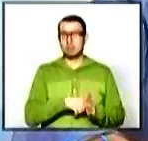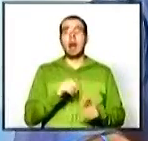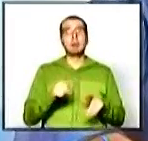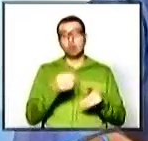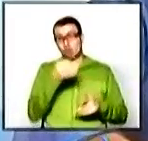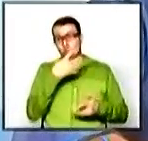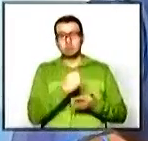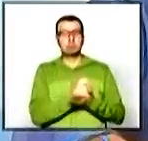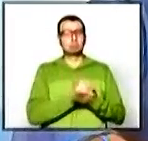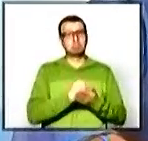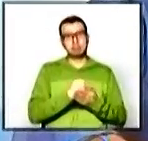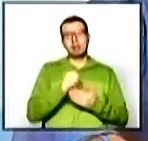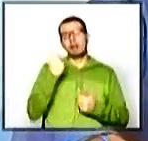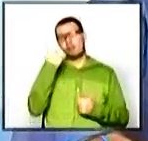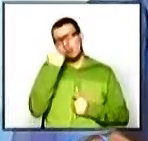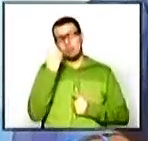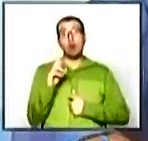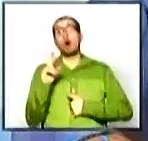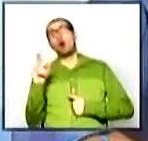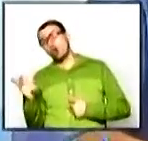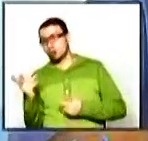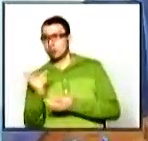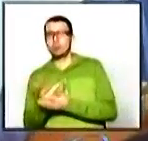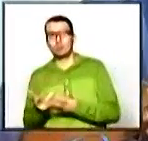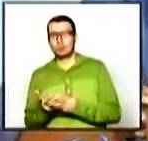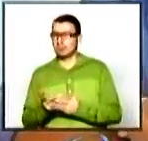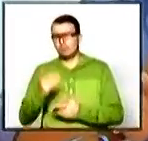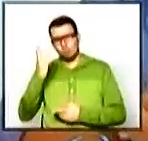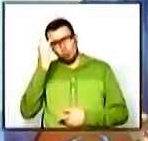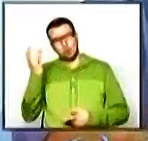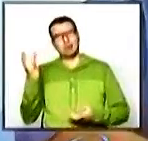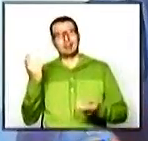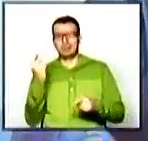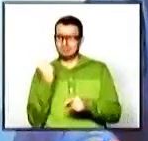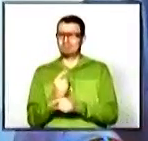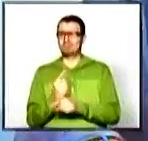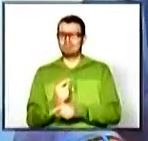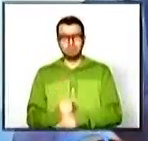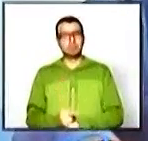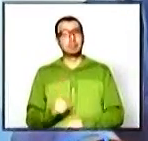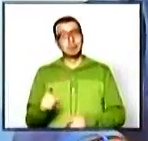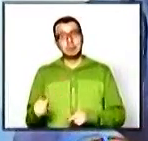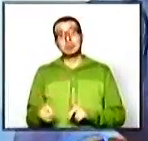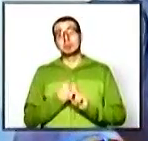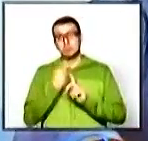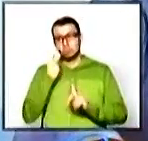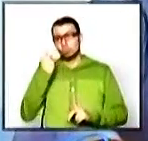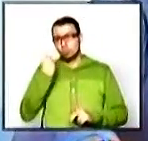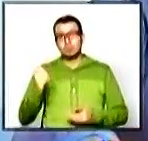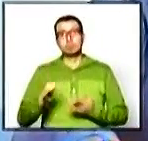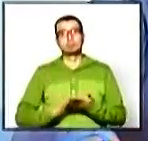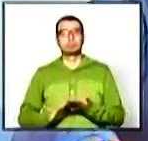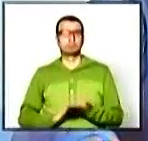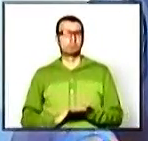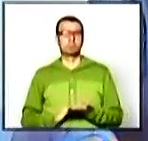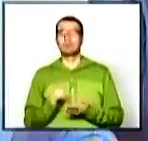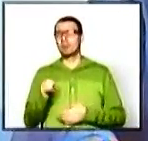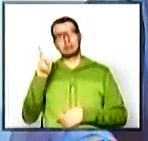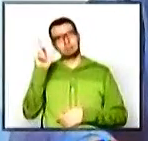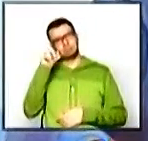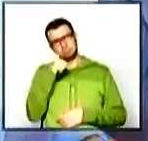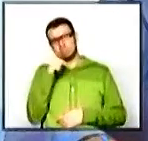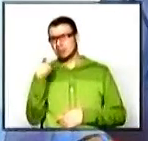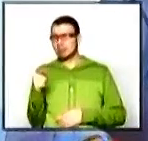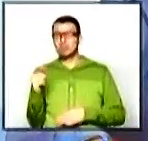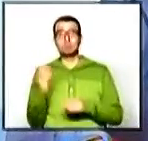adversas medicamentosas. Y esa es la vida, es un encontrar. Lo triste de todo ese proceso de investigación es